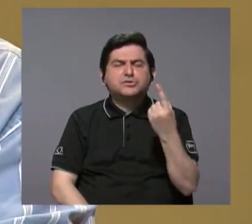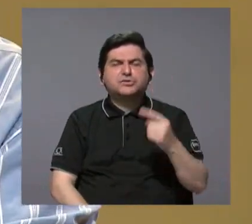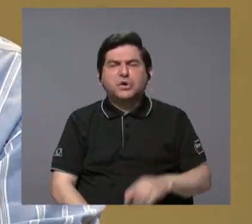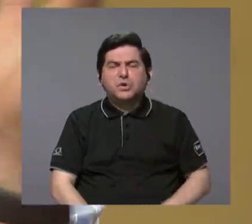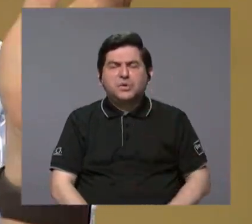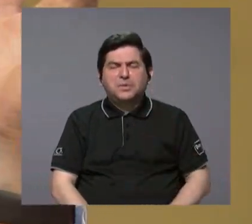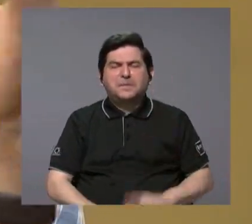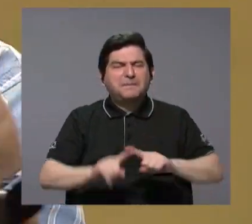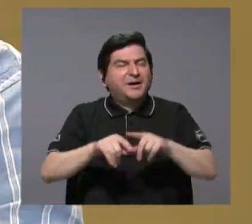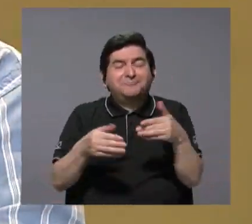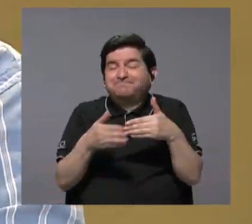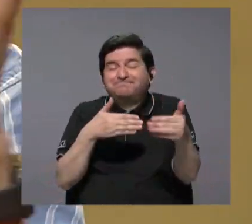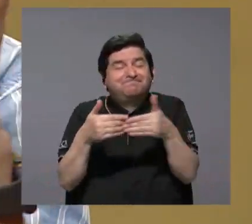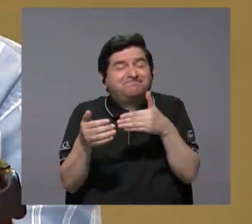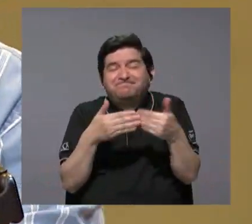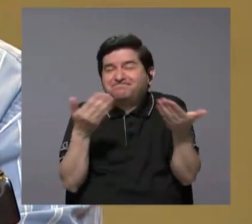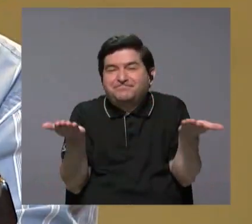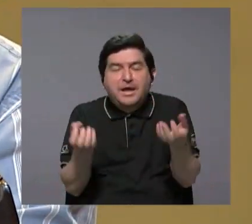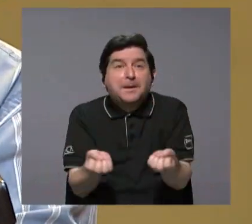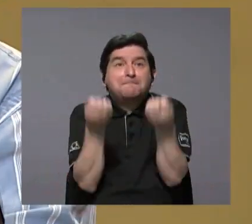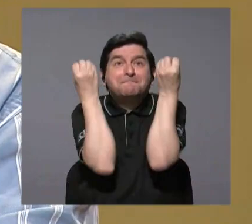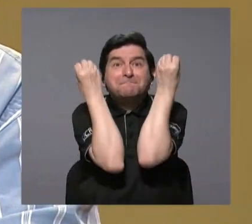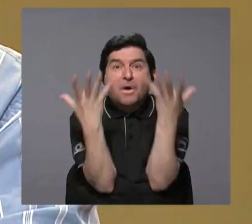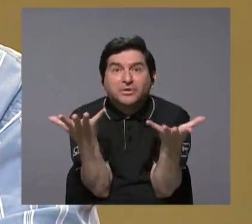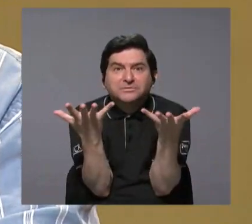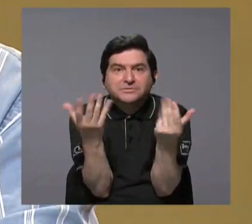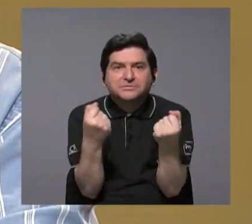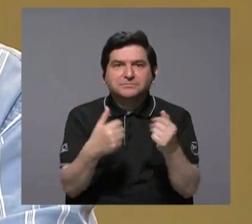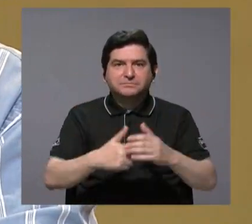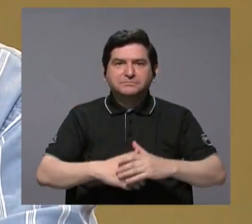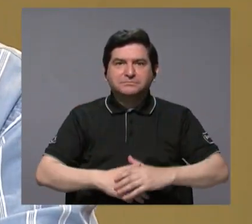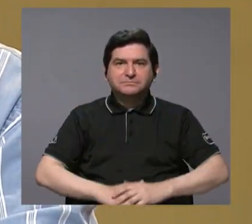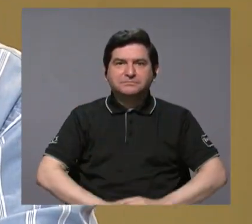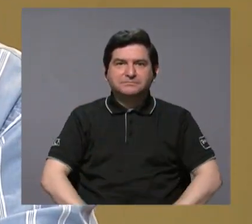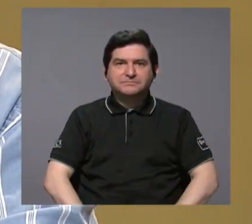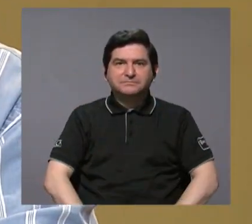bueno, da lo mismo. Muchos.